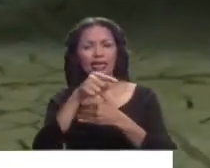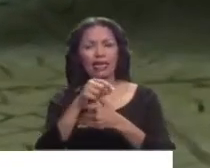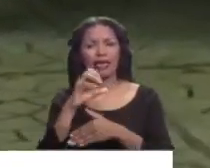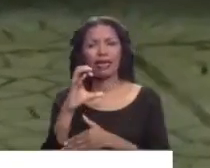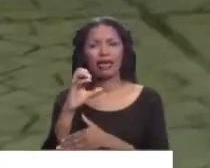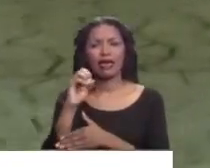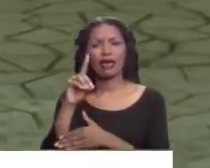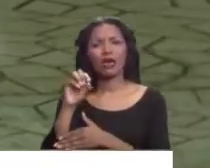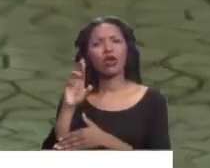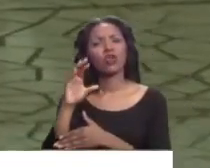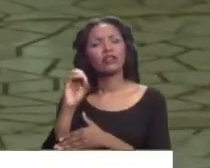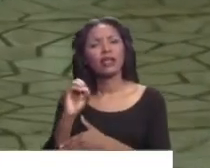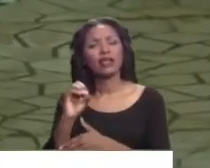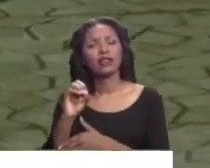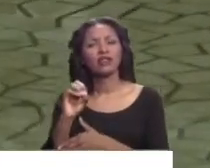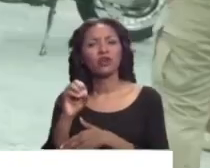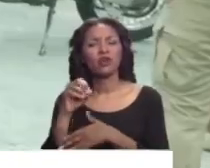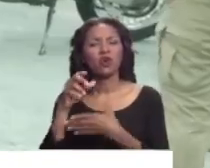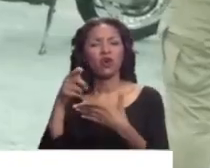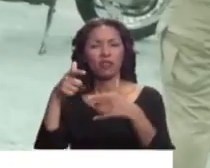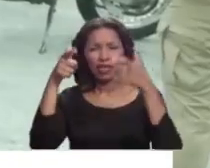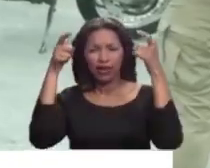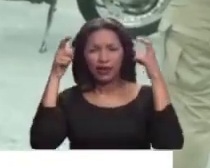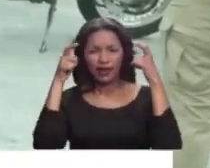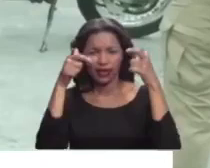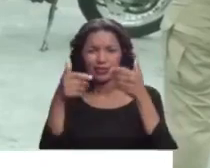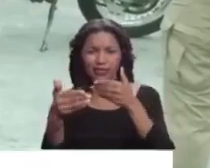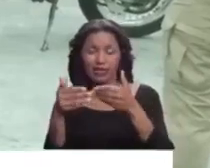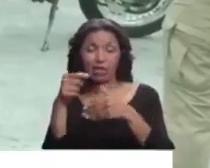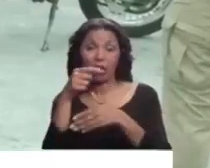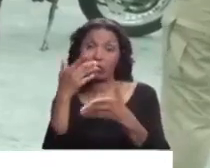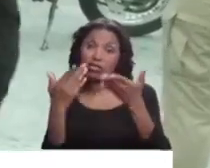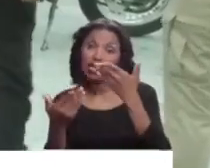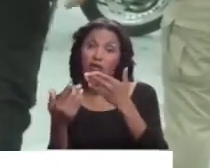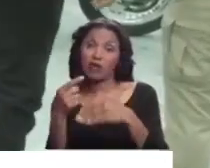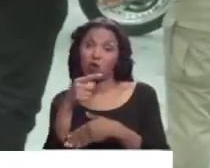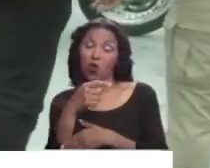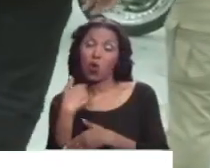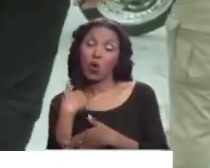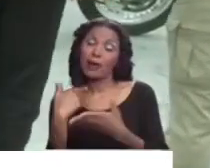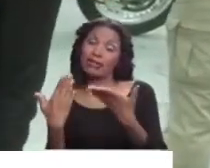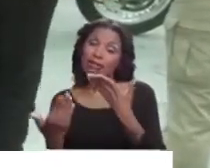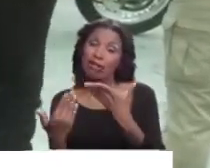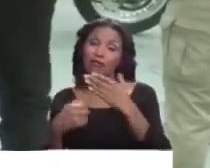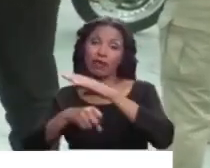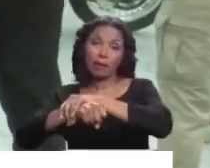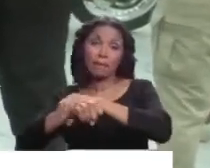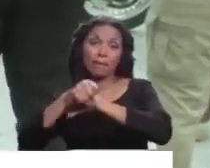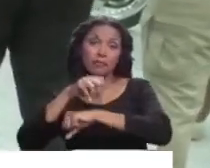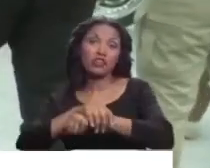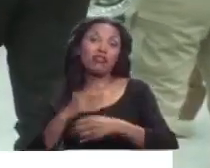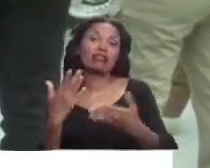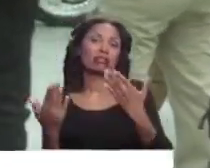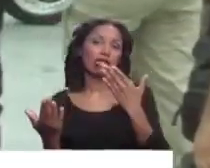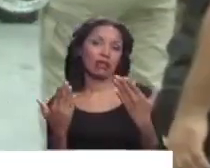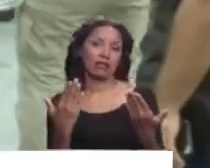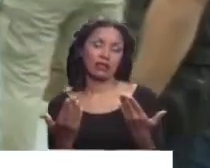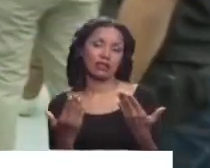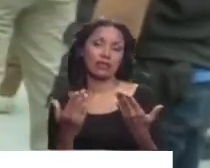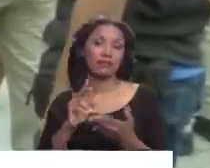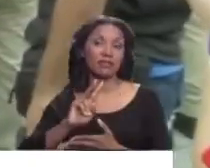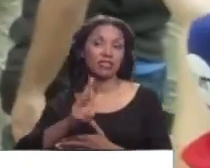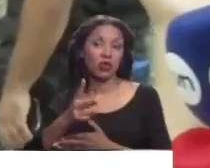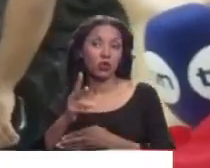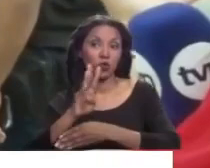fue retenida una persona presuntamente vinculada con este robo que se dio en esta entidad bancaria. Recordemos que este es el